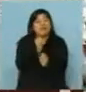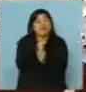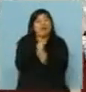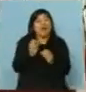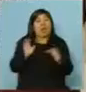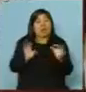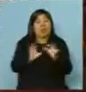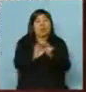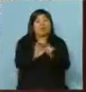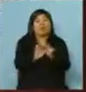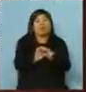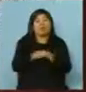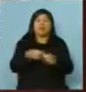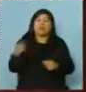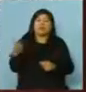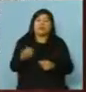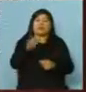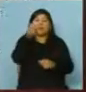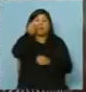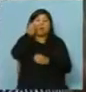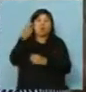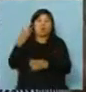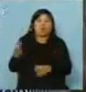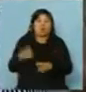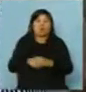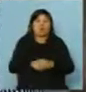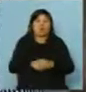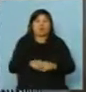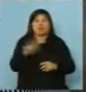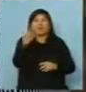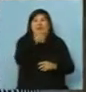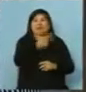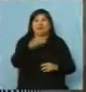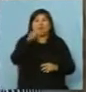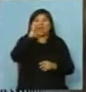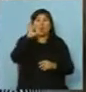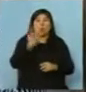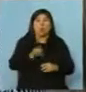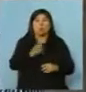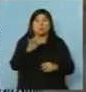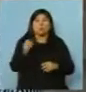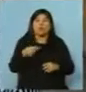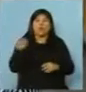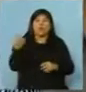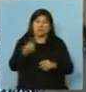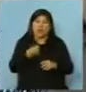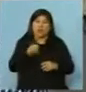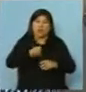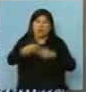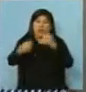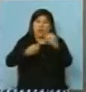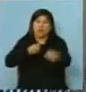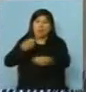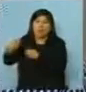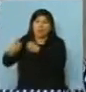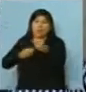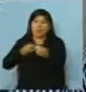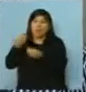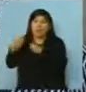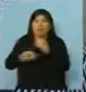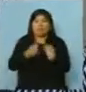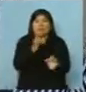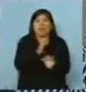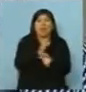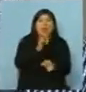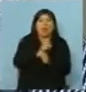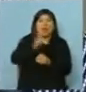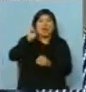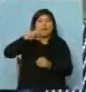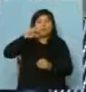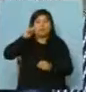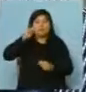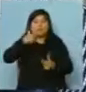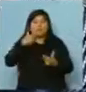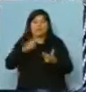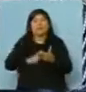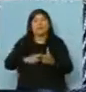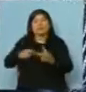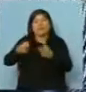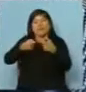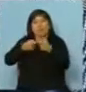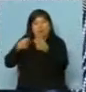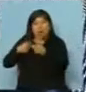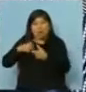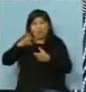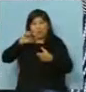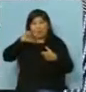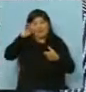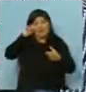Mire, estamos olvidando, hablando, 350 puestos generamos entre la Escuela de Minas, entre las cooperativas, entre